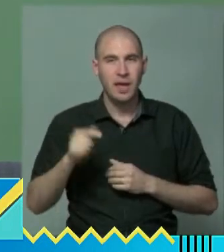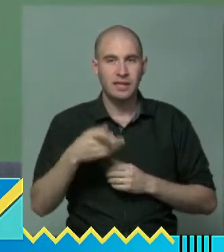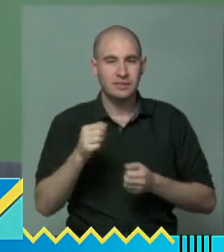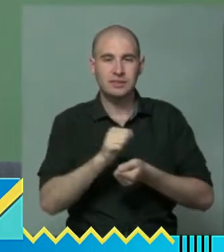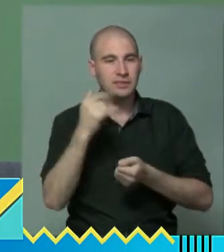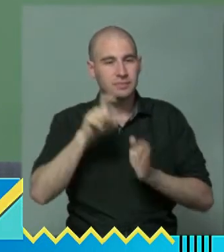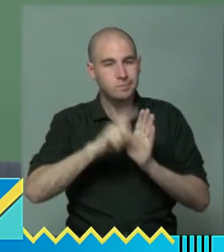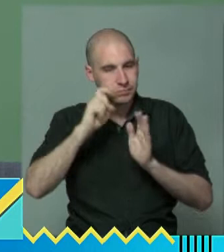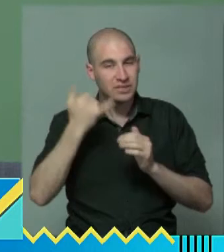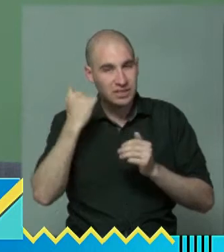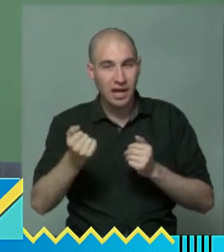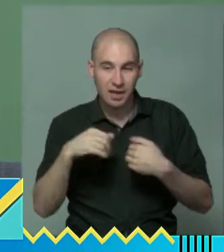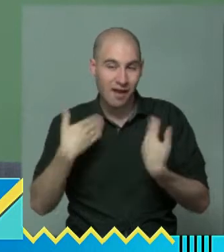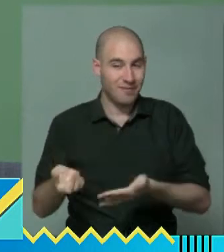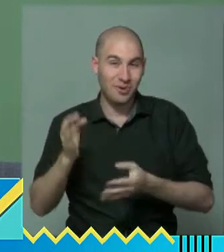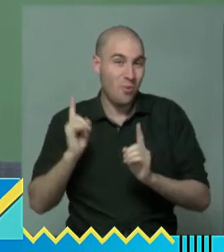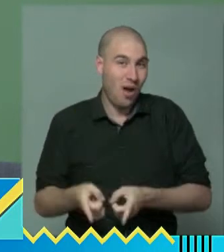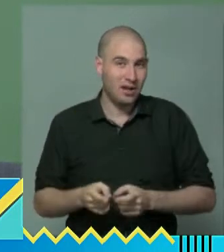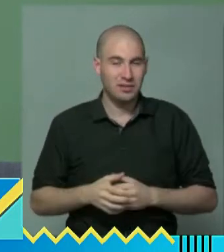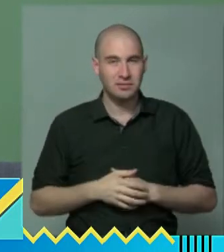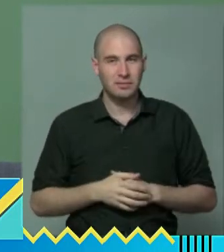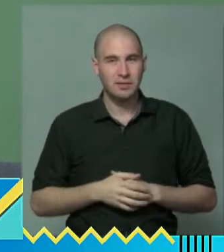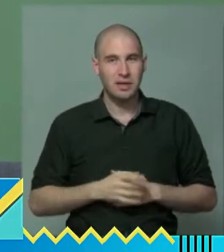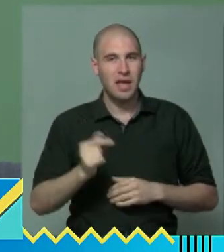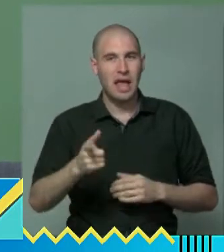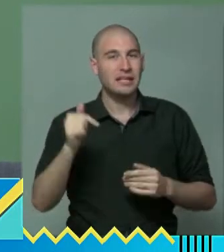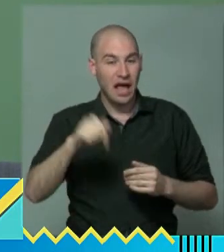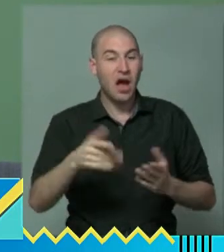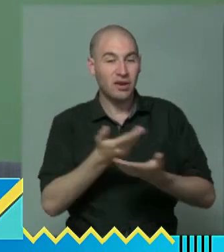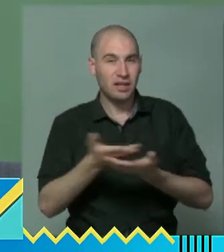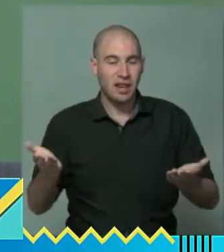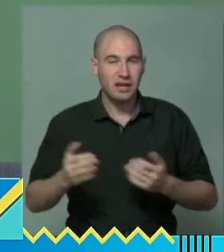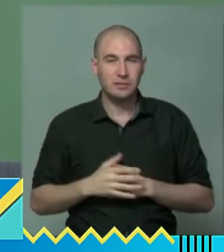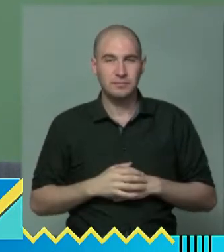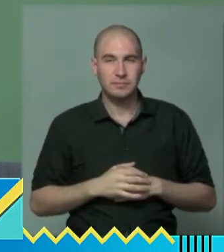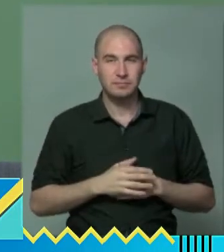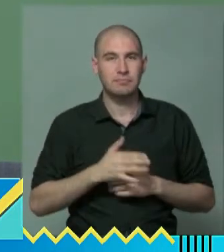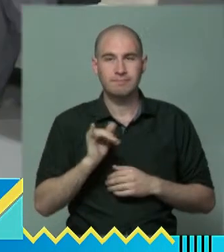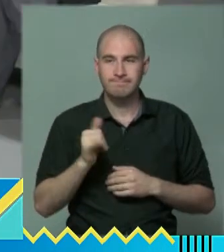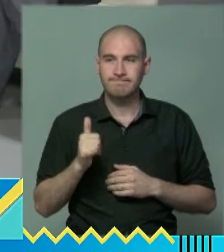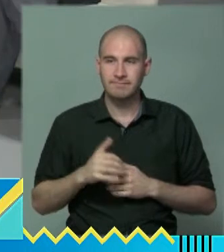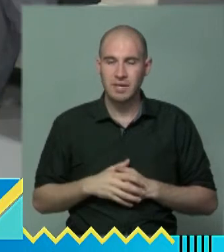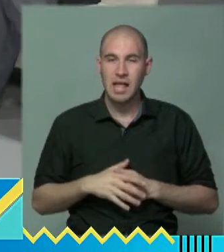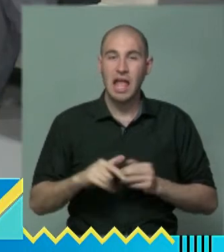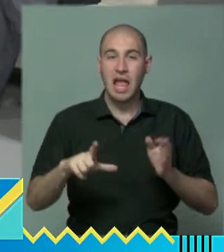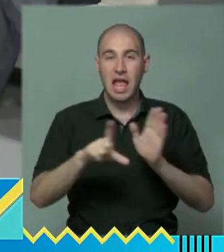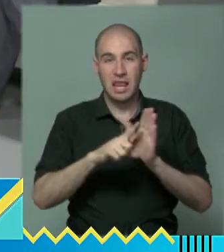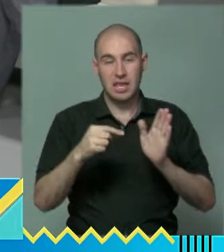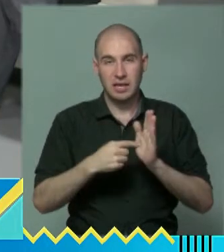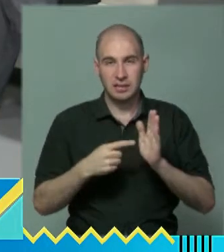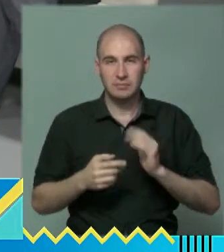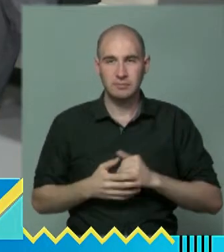hecho ilícito, igual se benefició. Digo, este es el panorama hoy por hoy, ¿no? Exacto, exacto. Lo que prevé esta ley